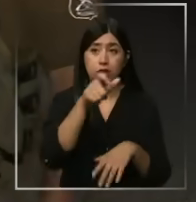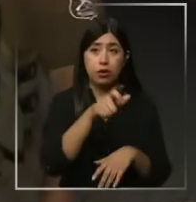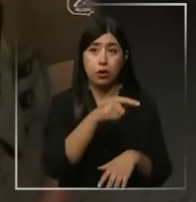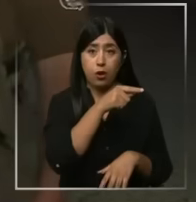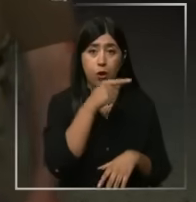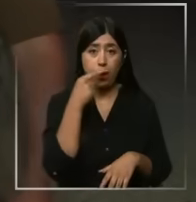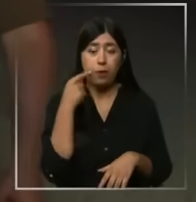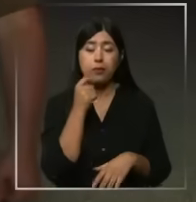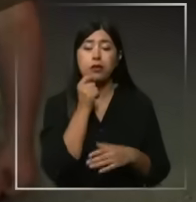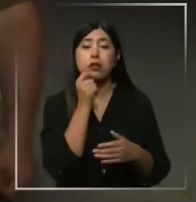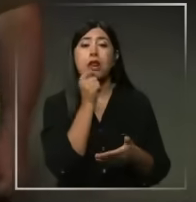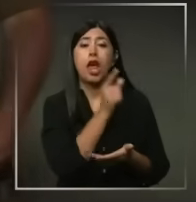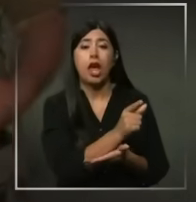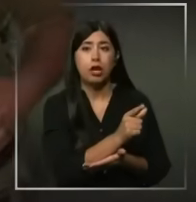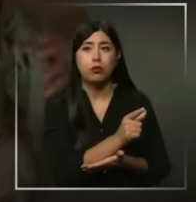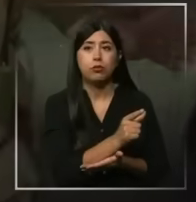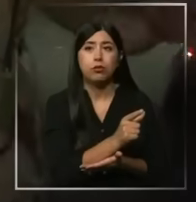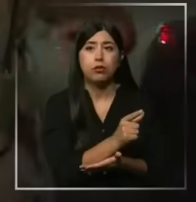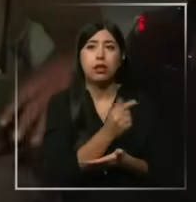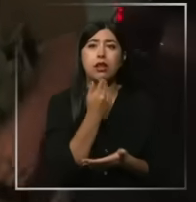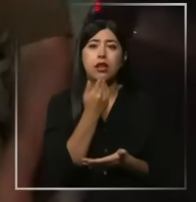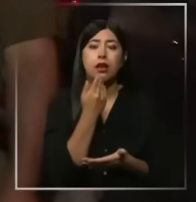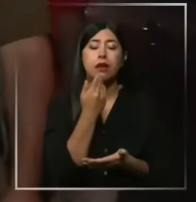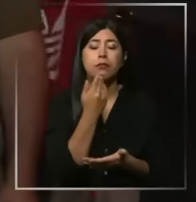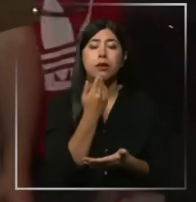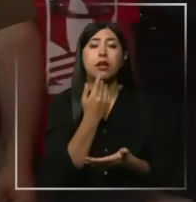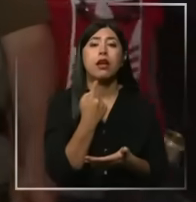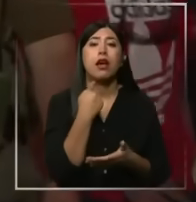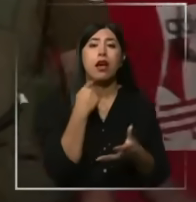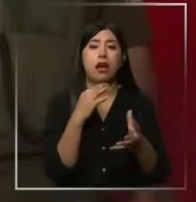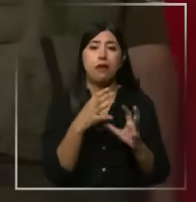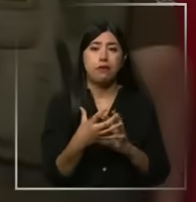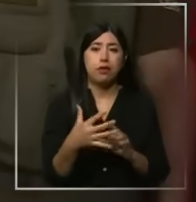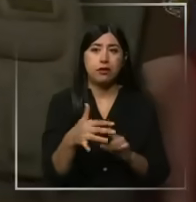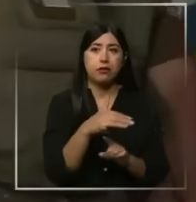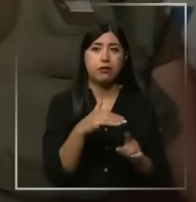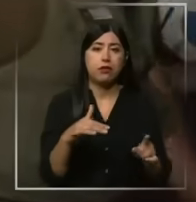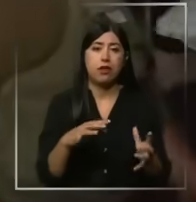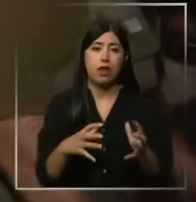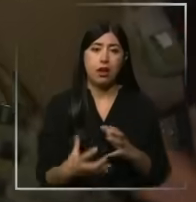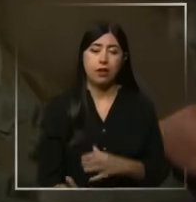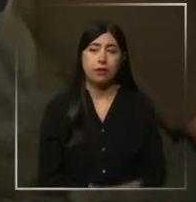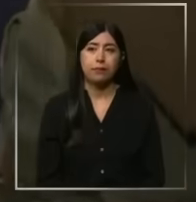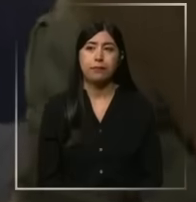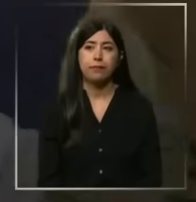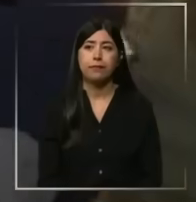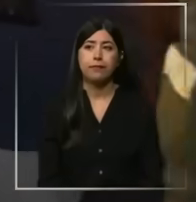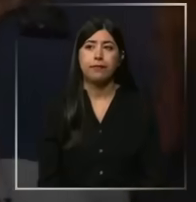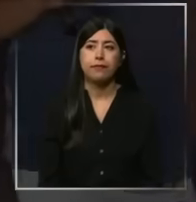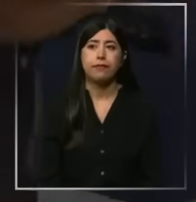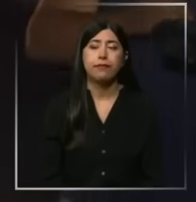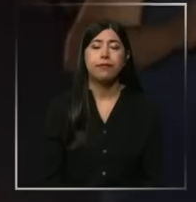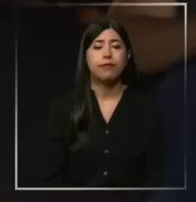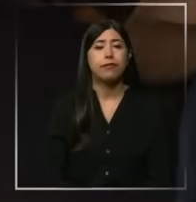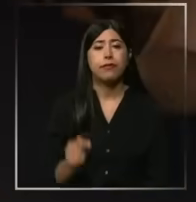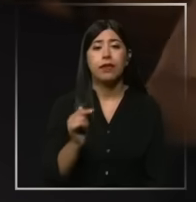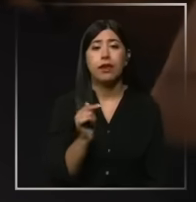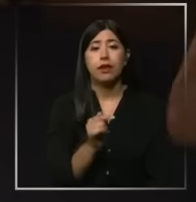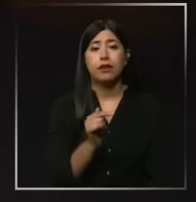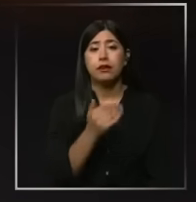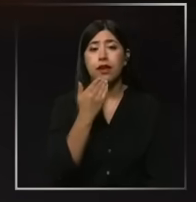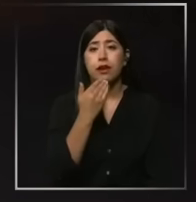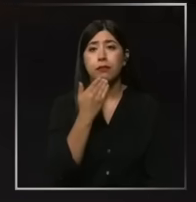que ha ido a denunciar esta situación, que también es un damnificado de esta tragedia. Justo hemos llegado acá, él también ha